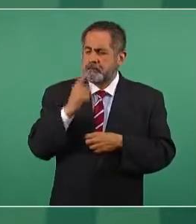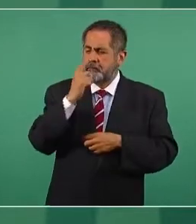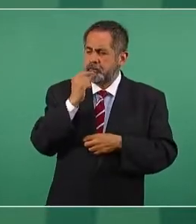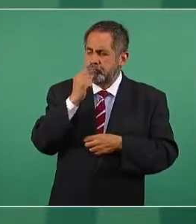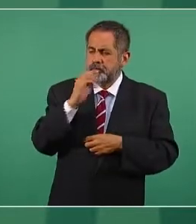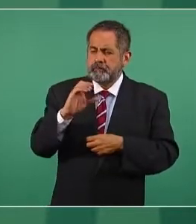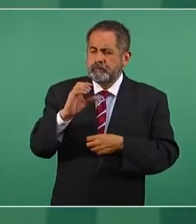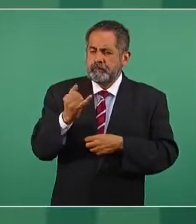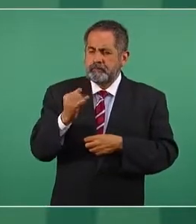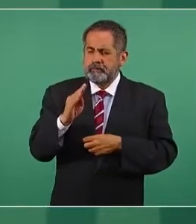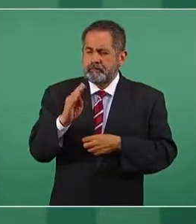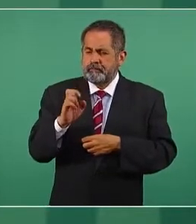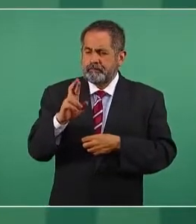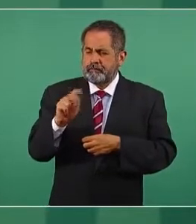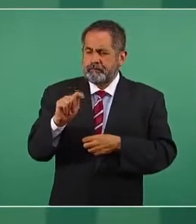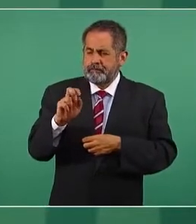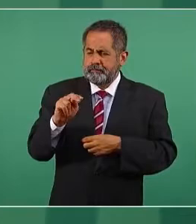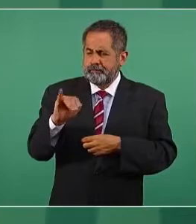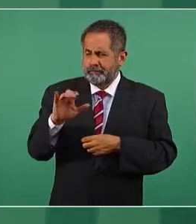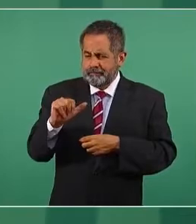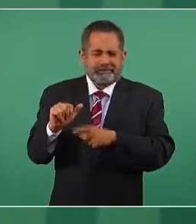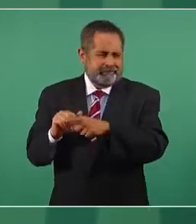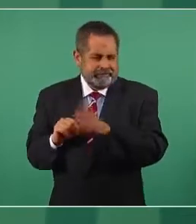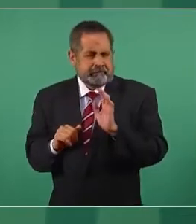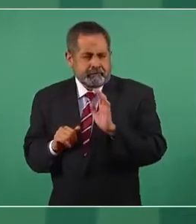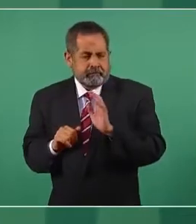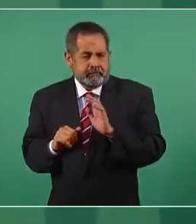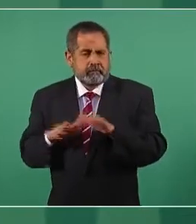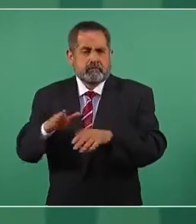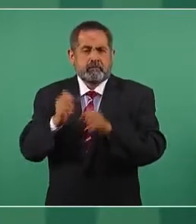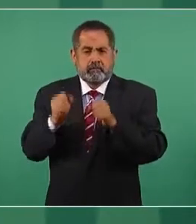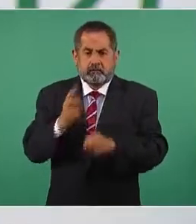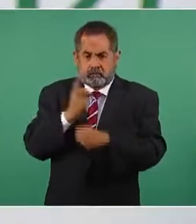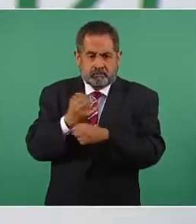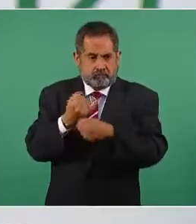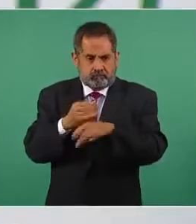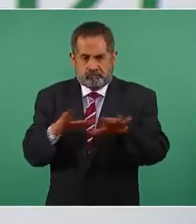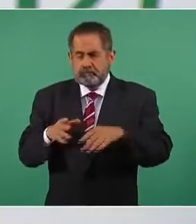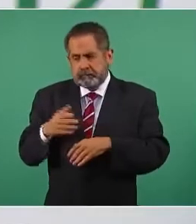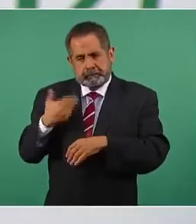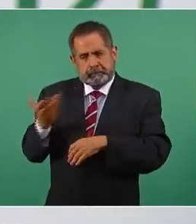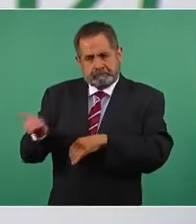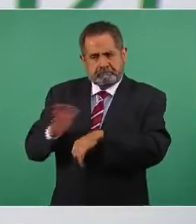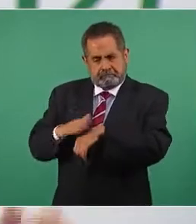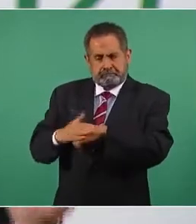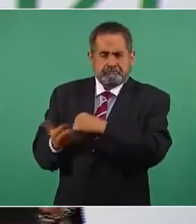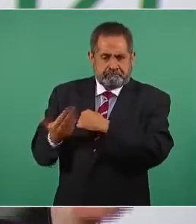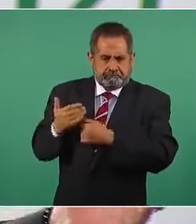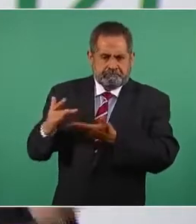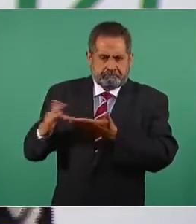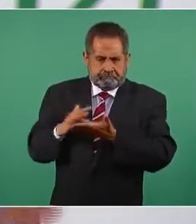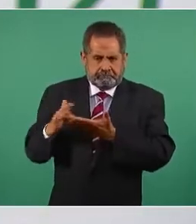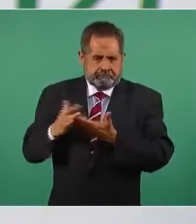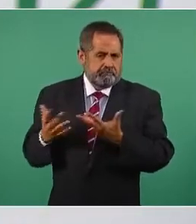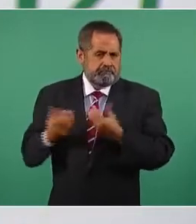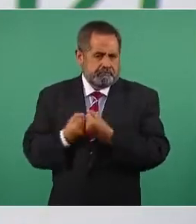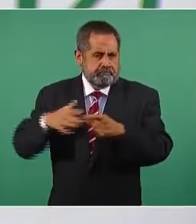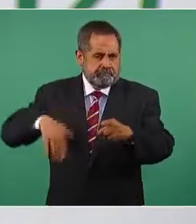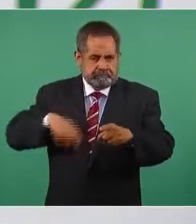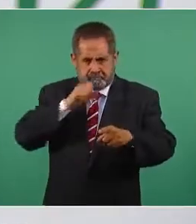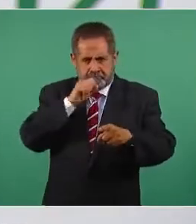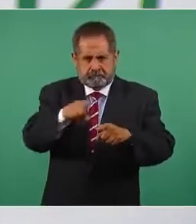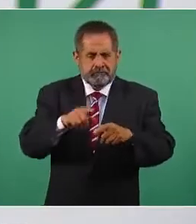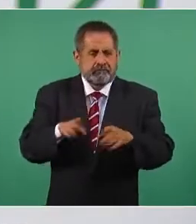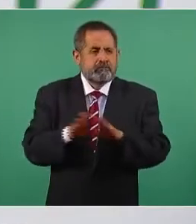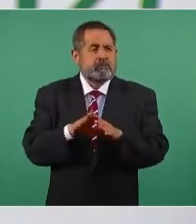otros delitos que tienen que ver con la seguridad de la información y que tienen que ver con lo que tú estás refiriendo ahorita,